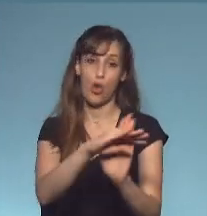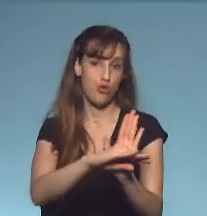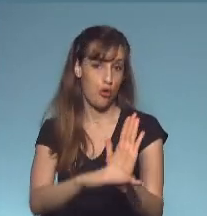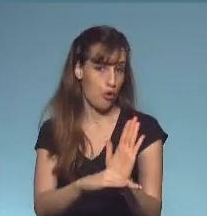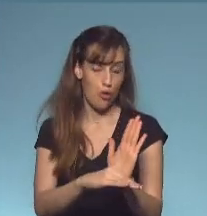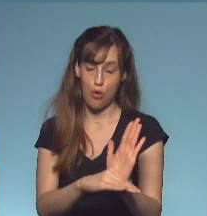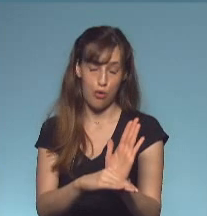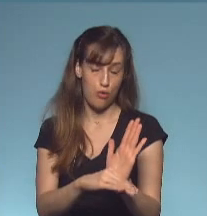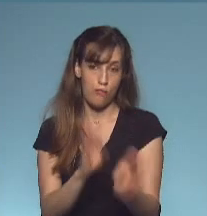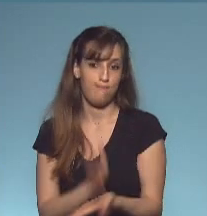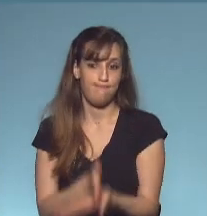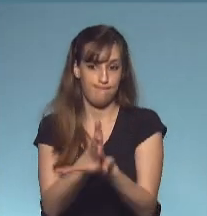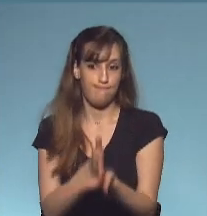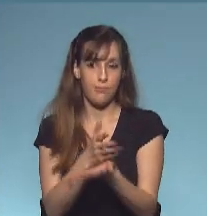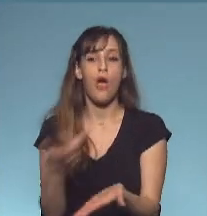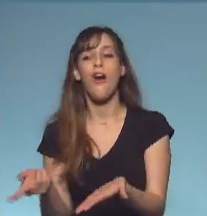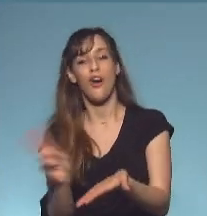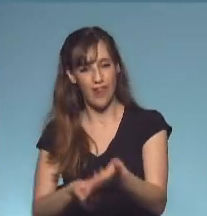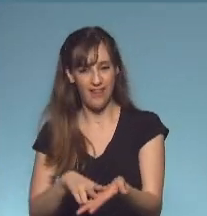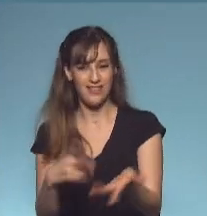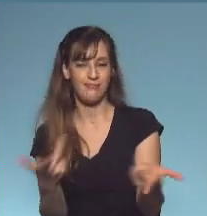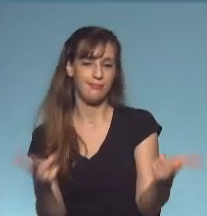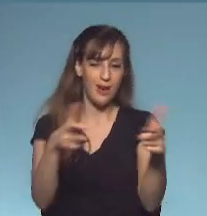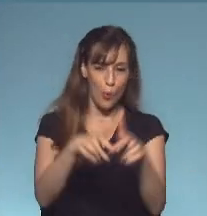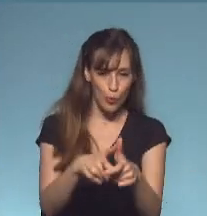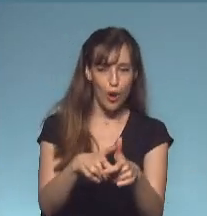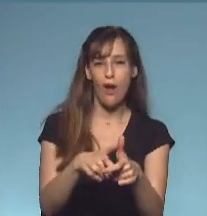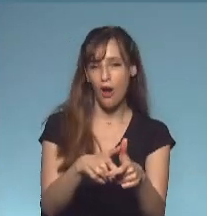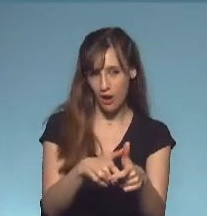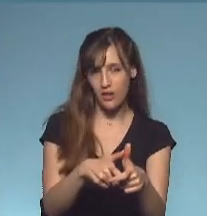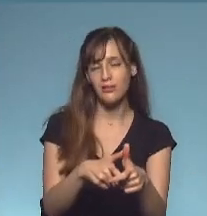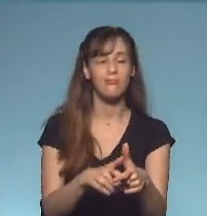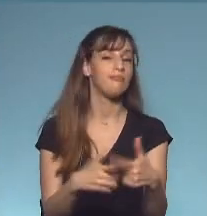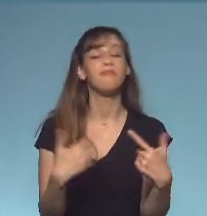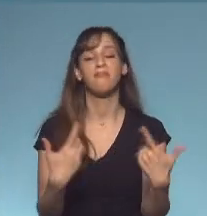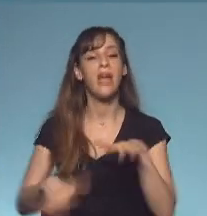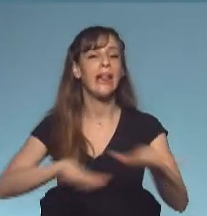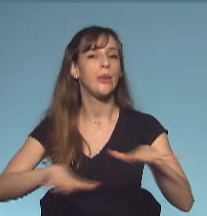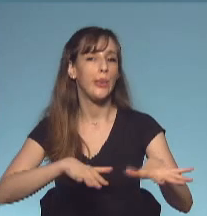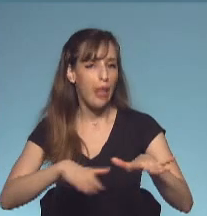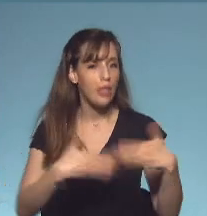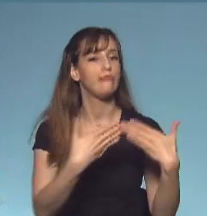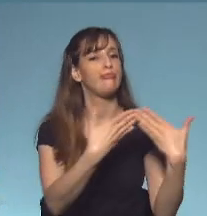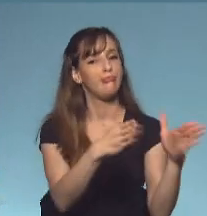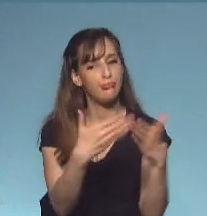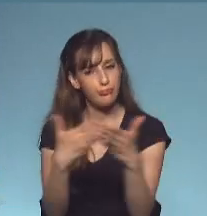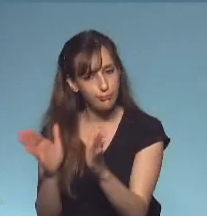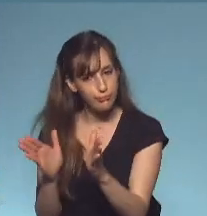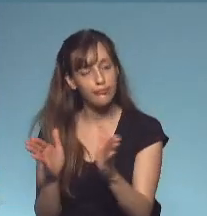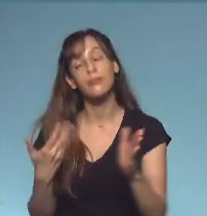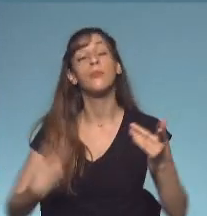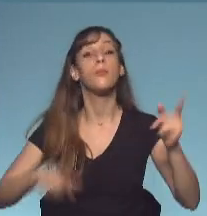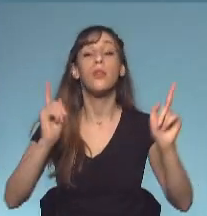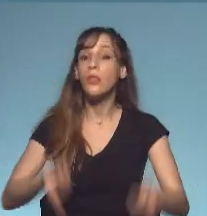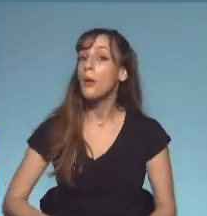con cuidados a juntarnos, volver a actividades que se habían abandonado, o el enorme mérito, el